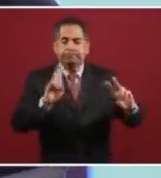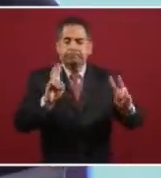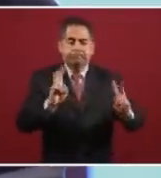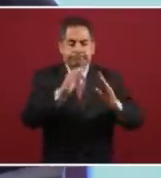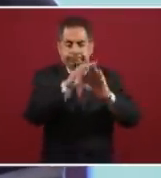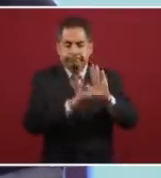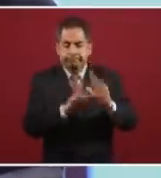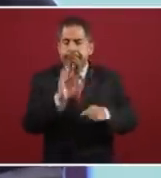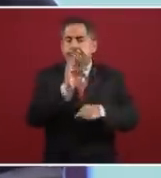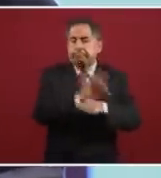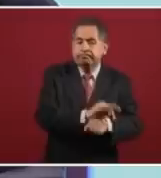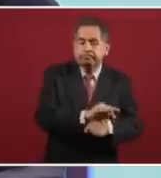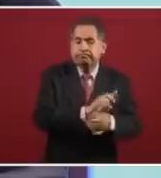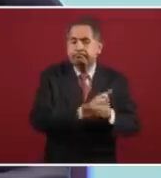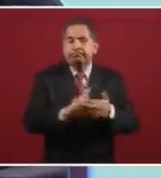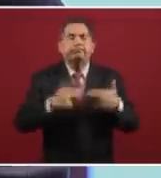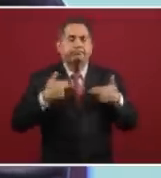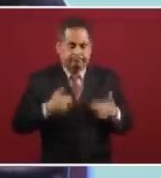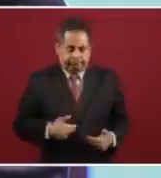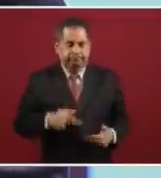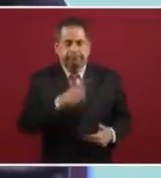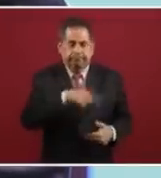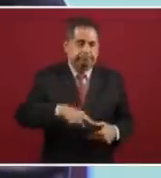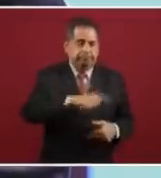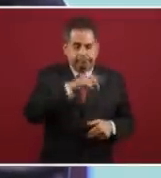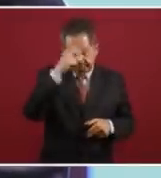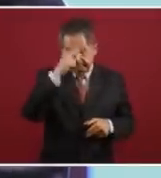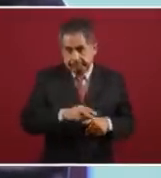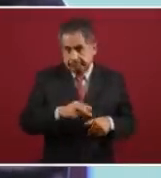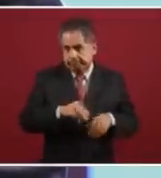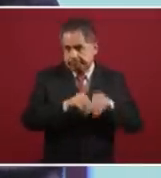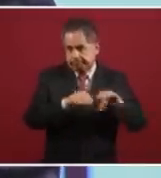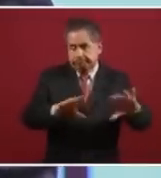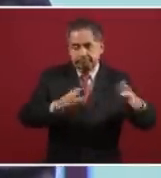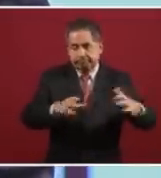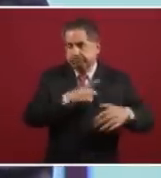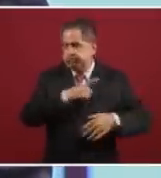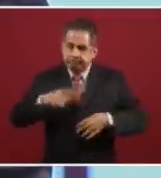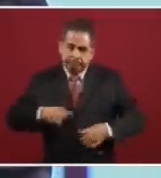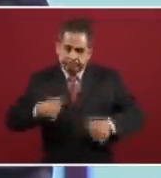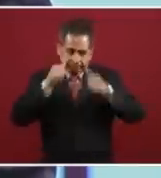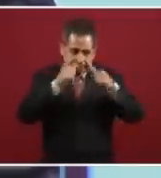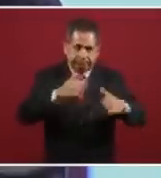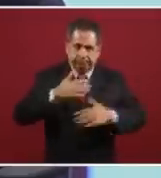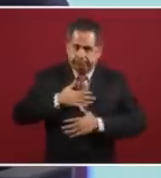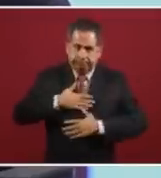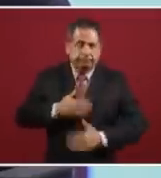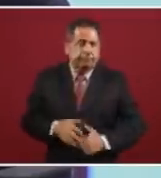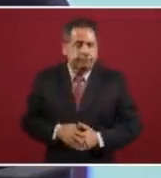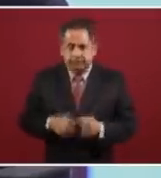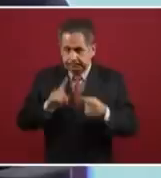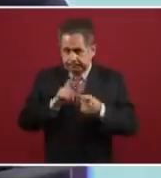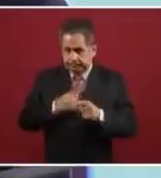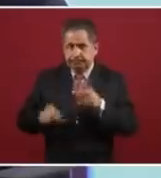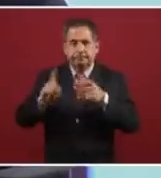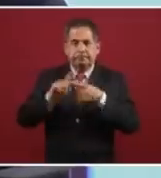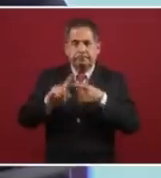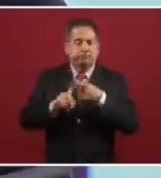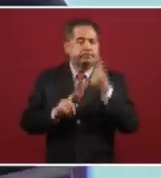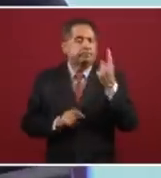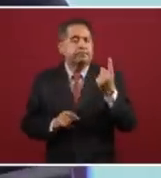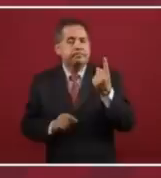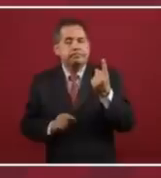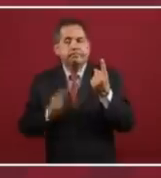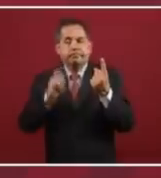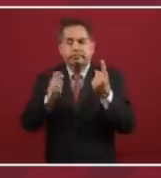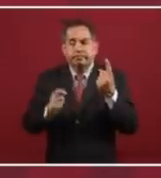de protección y garantía de los derechos humanos que corresponde atender de manera puntual. Empezamos con el dato